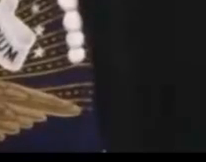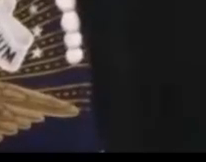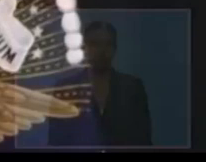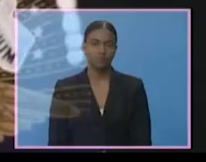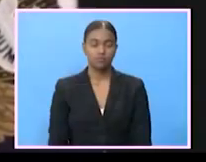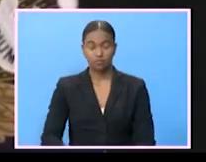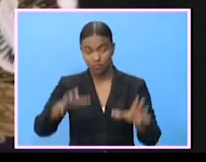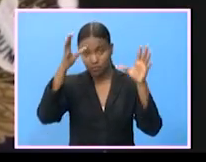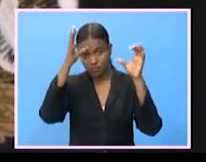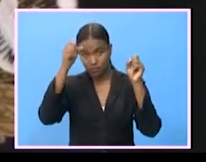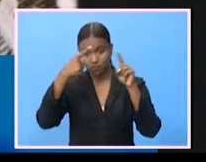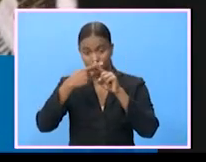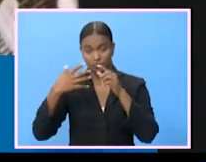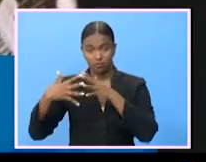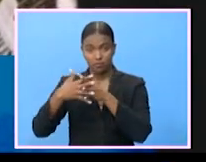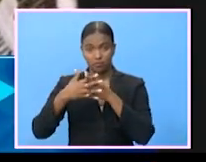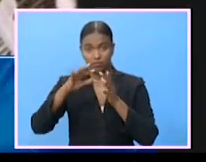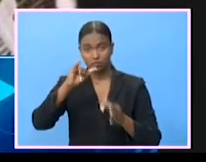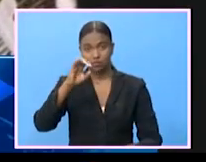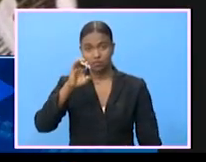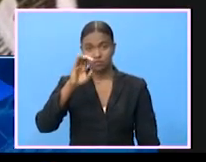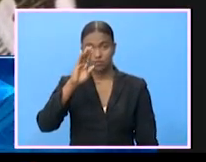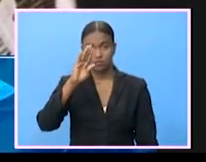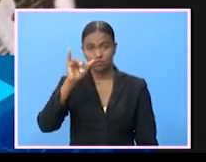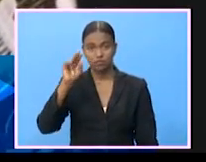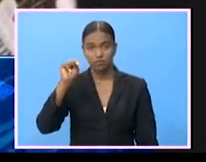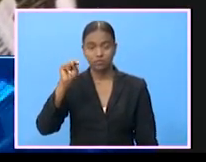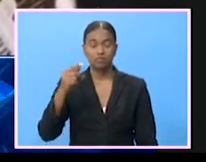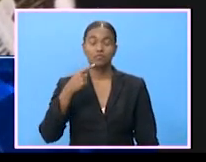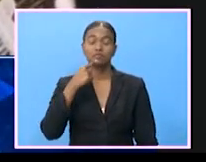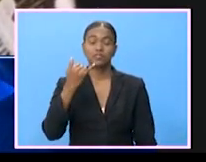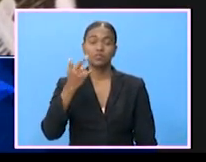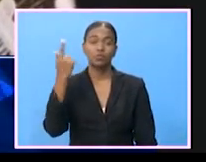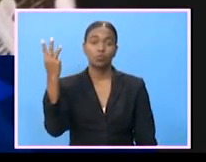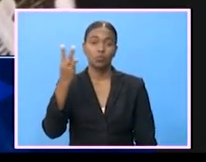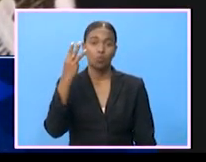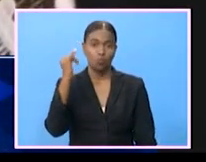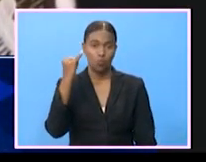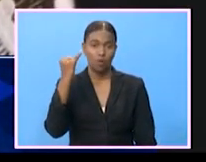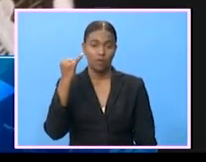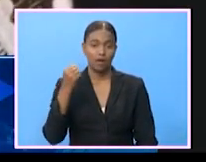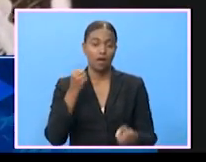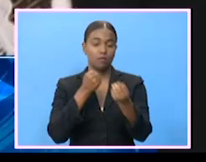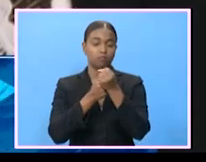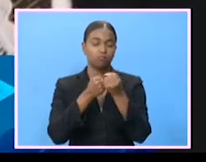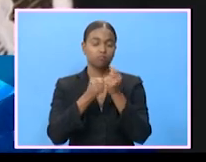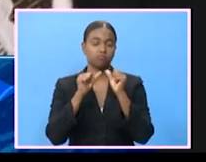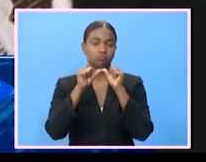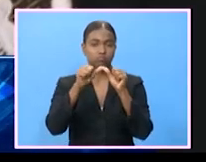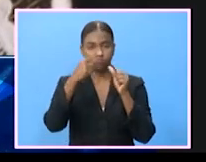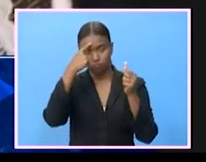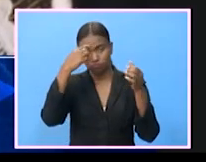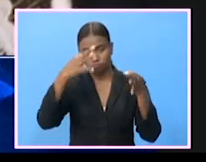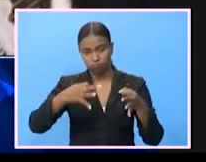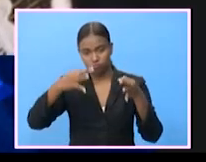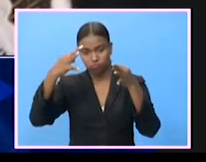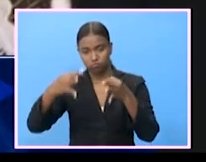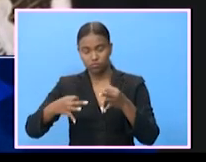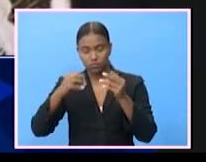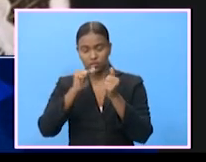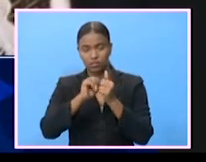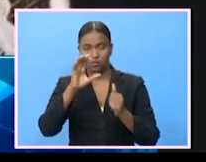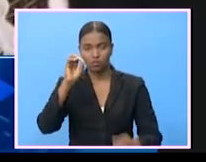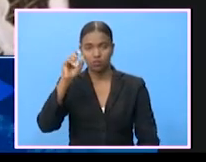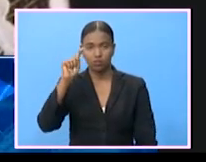El presidente de Estados Unidos, Joe Biden, dio este jueves un rotundo espaldarazo a las peticiones de entrada en la